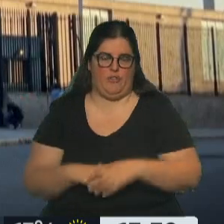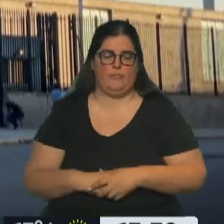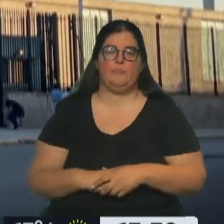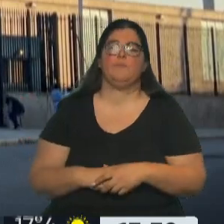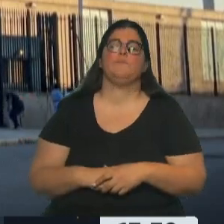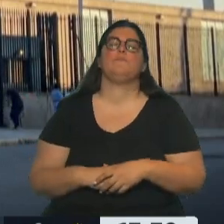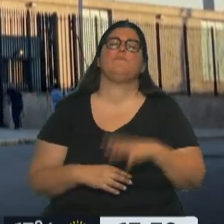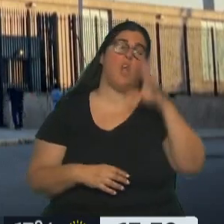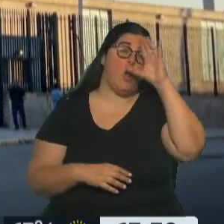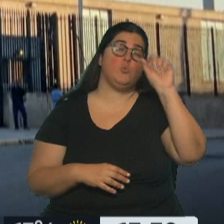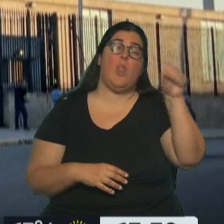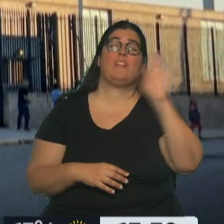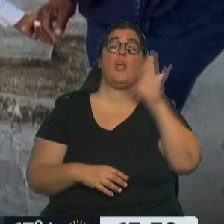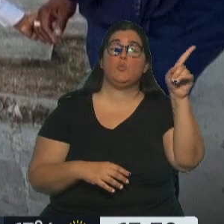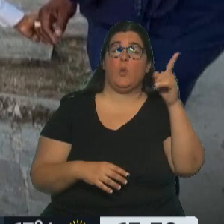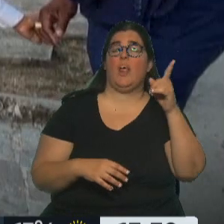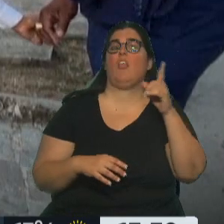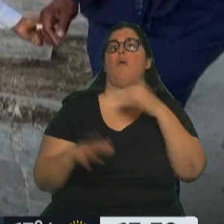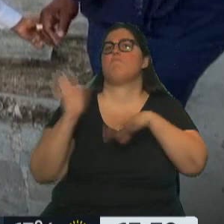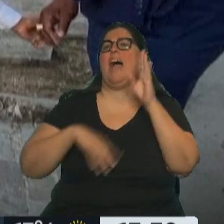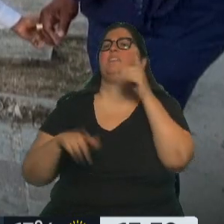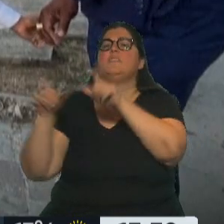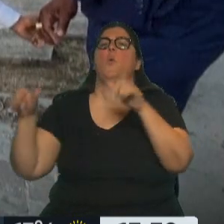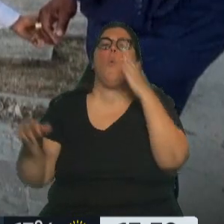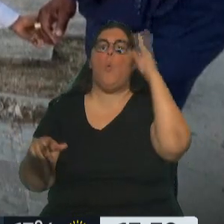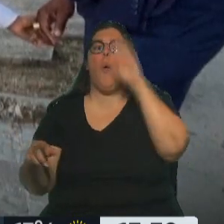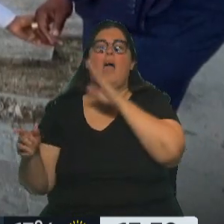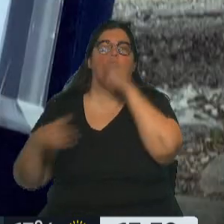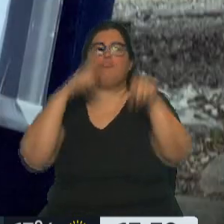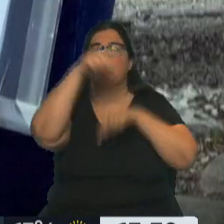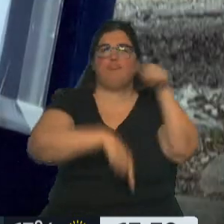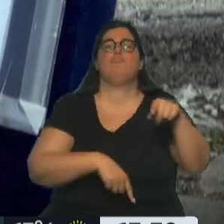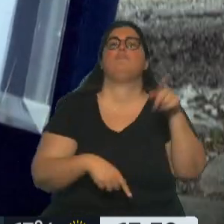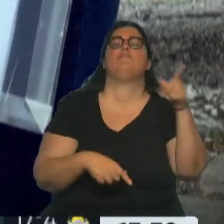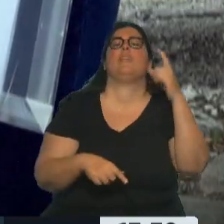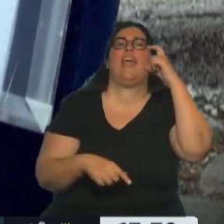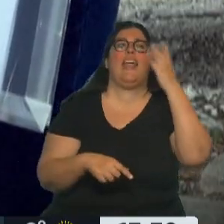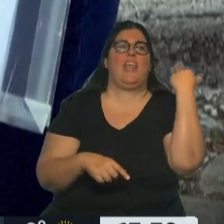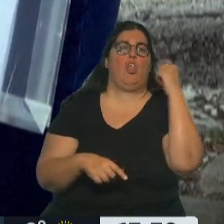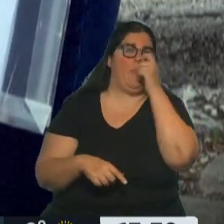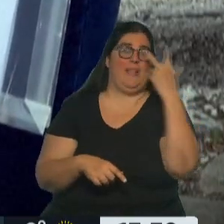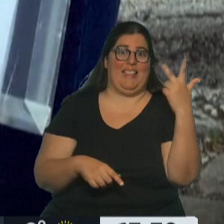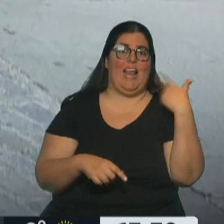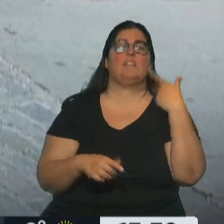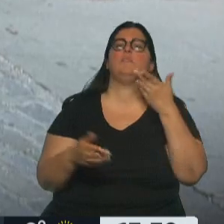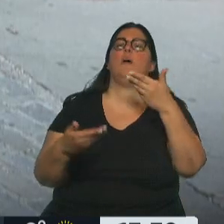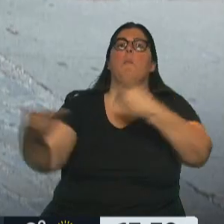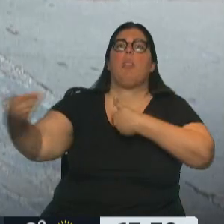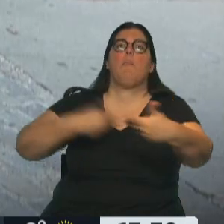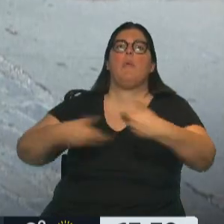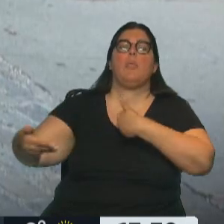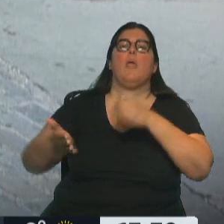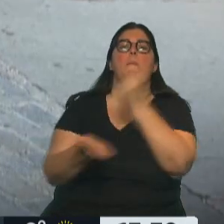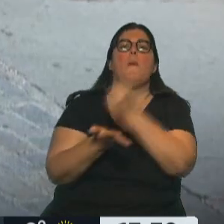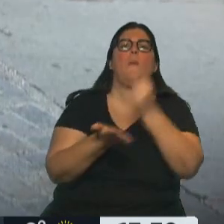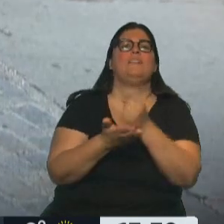El Consulado de Estados Unidos, principal destino de los cubanos, atiende nuevamente desde enero de 2023 pedidos de visas migratorias en el